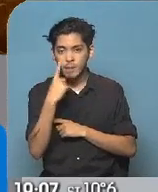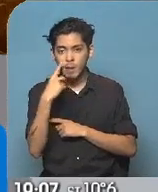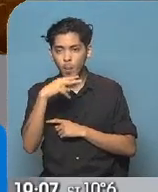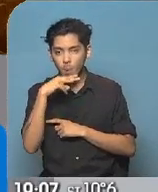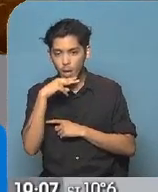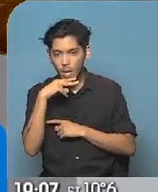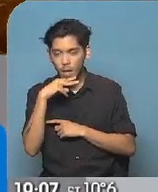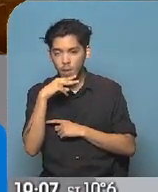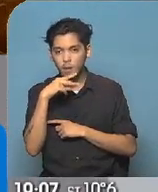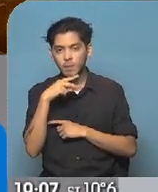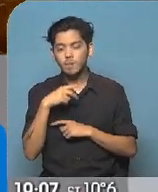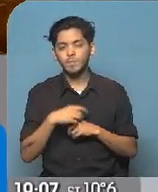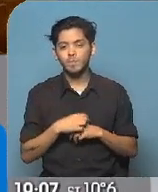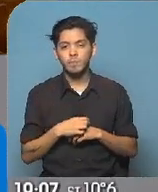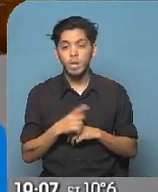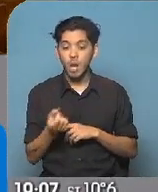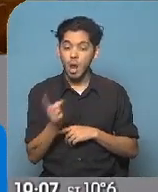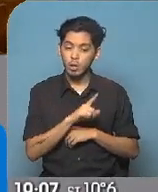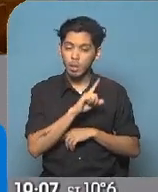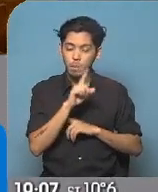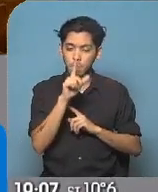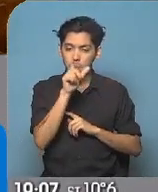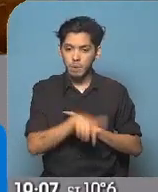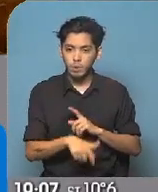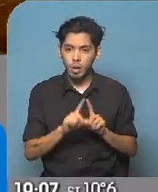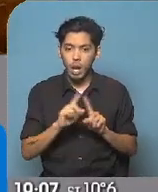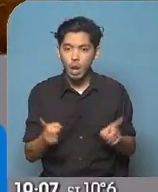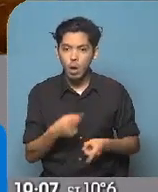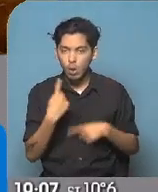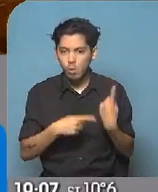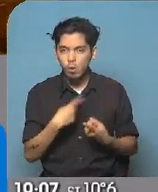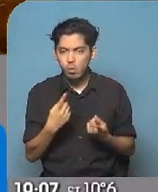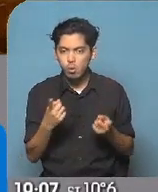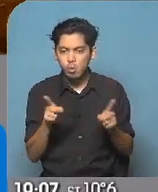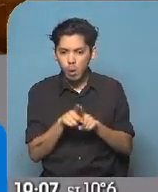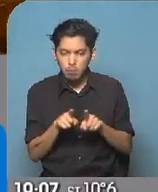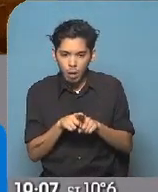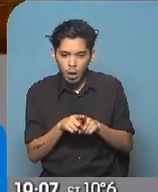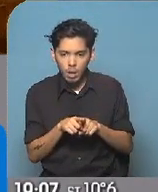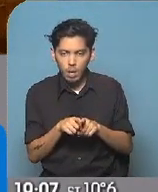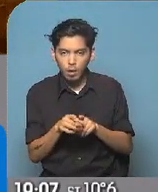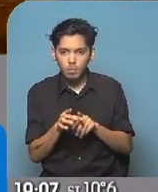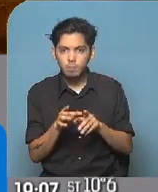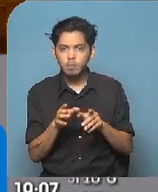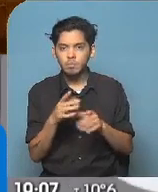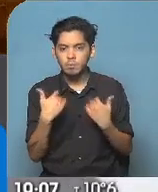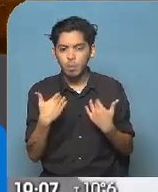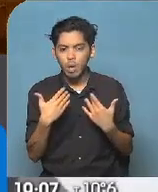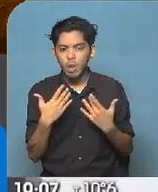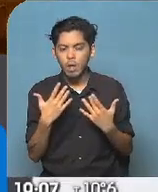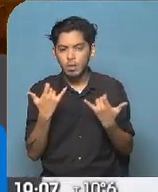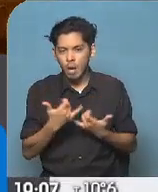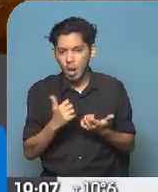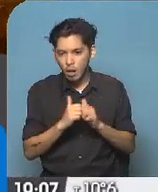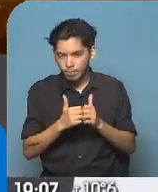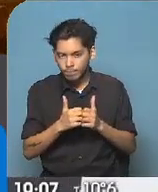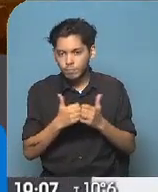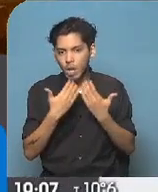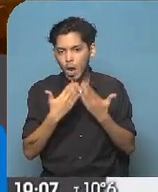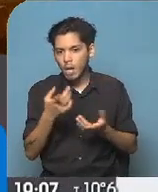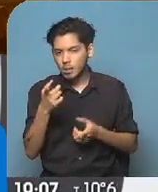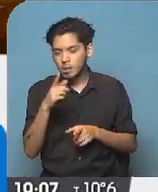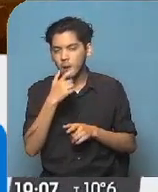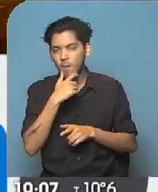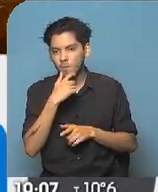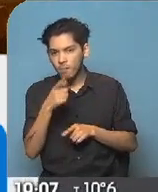y él y la otra persona no mantienen su pareja y pueden mantener relaciones sexuales gracias al preservativo